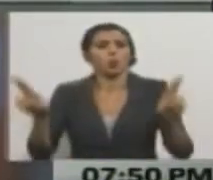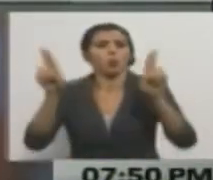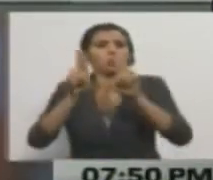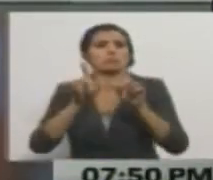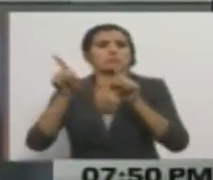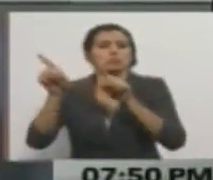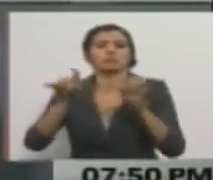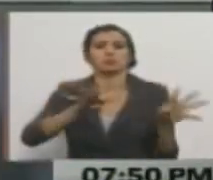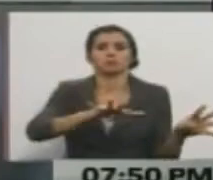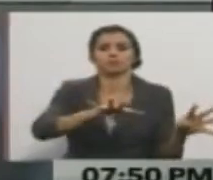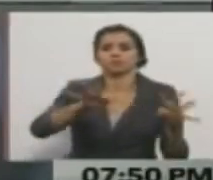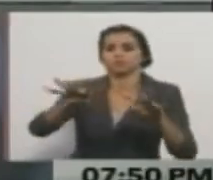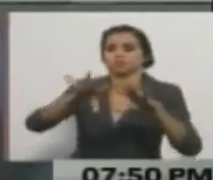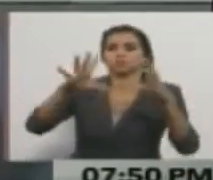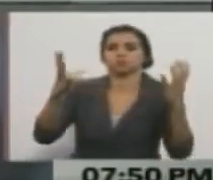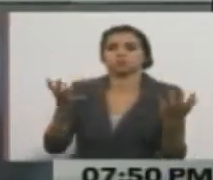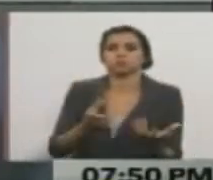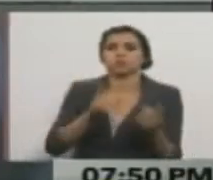epicentro de la